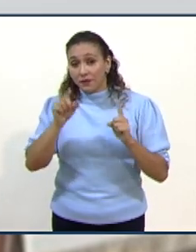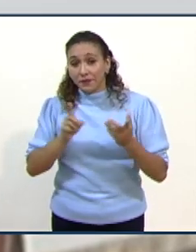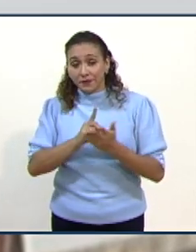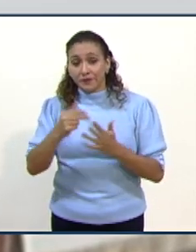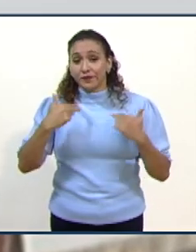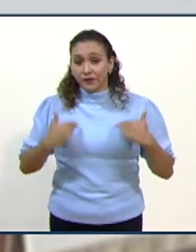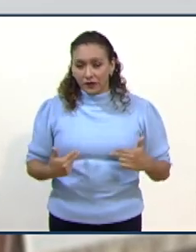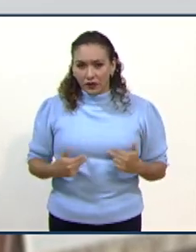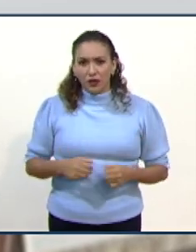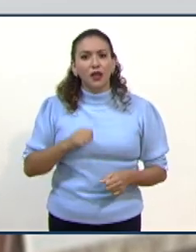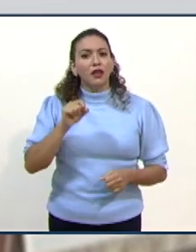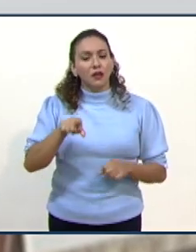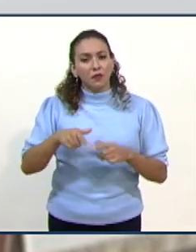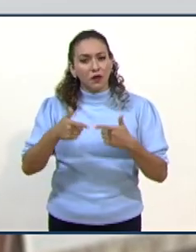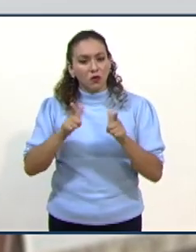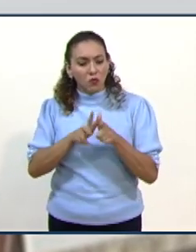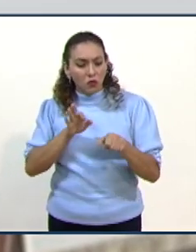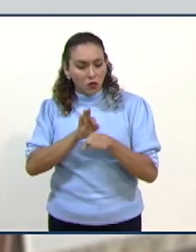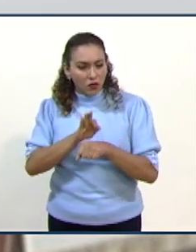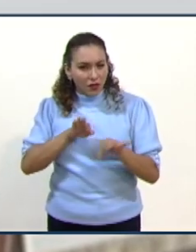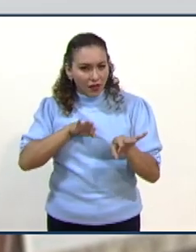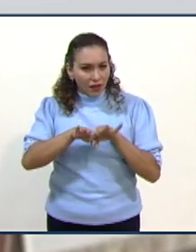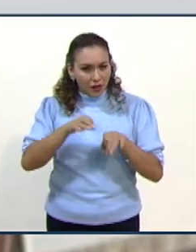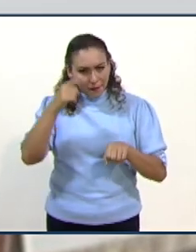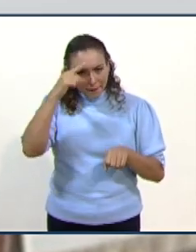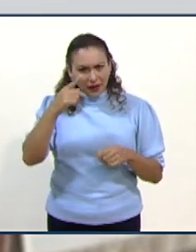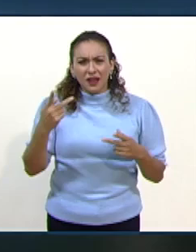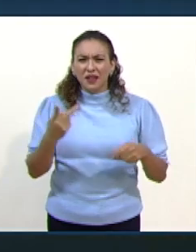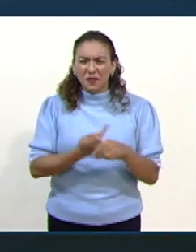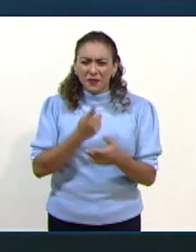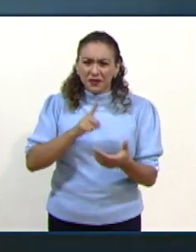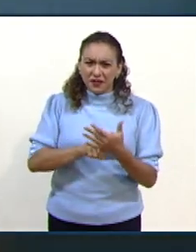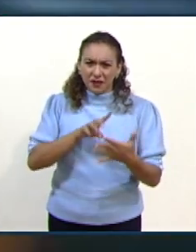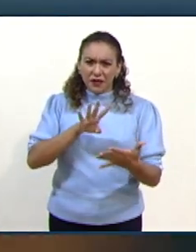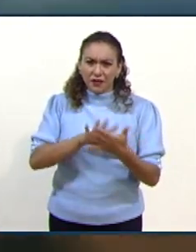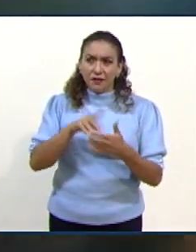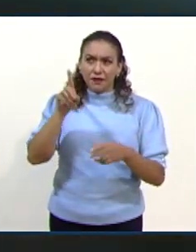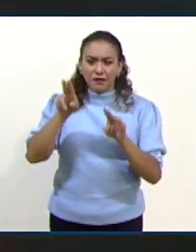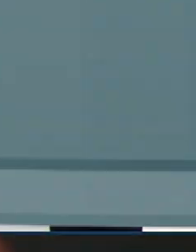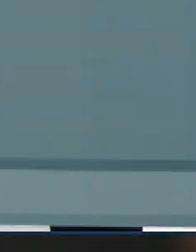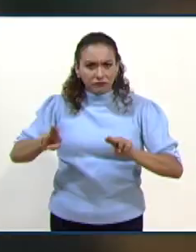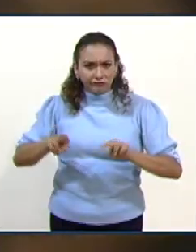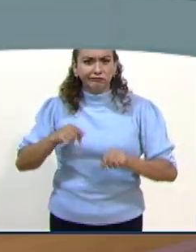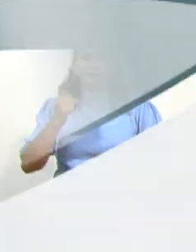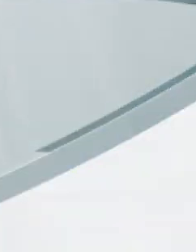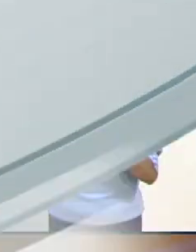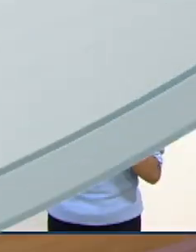el Grupo de Trabajo sobre Detenciones Arbitrarias de Naciones Unidas.